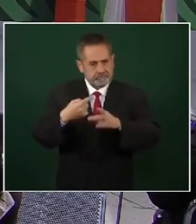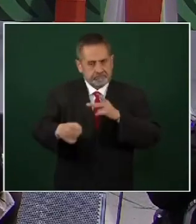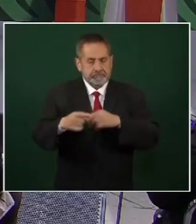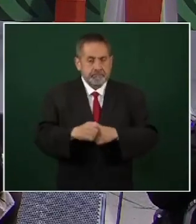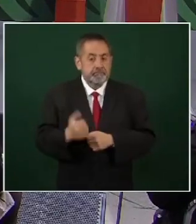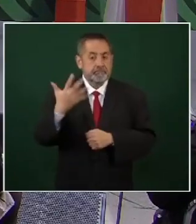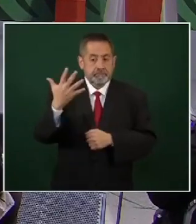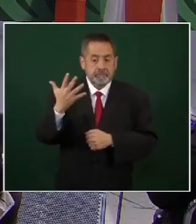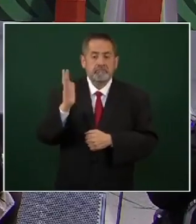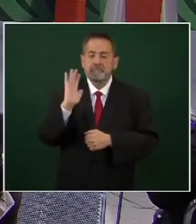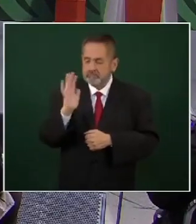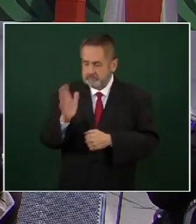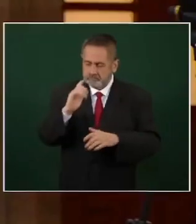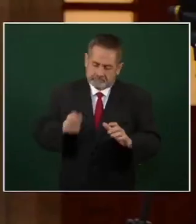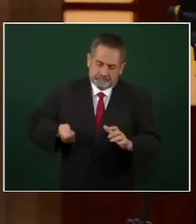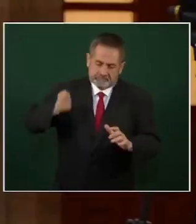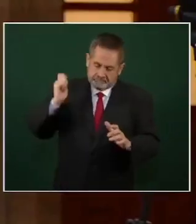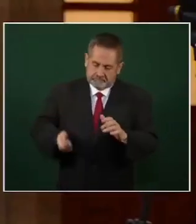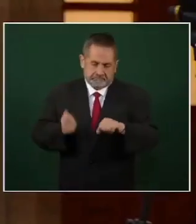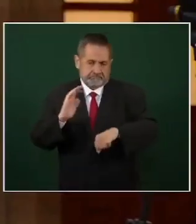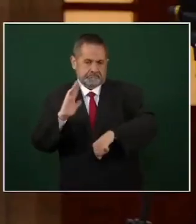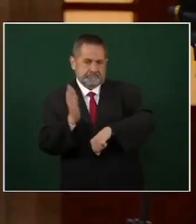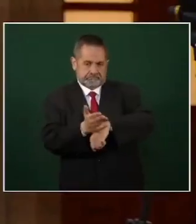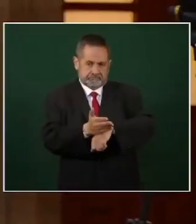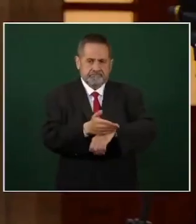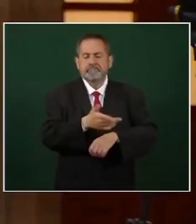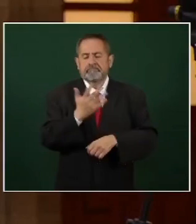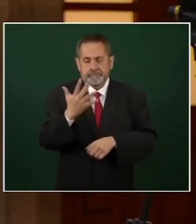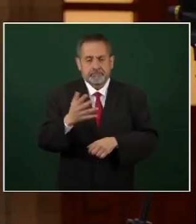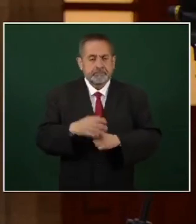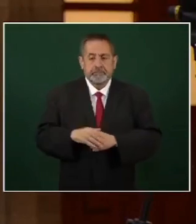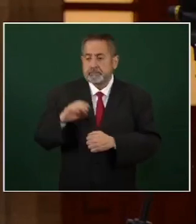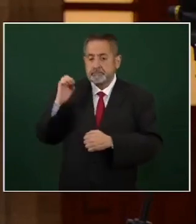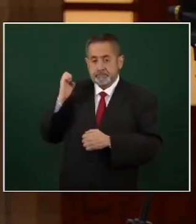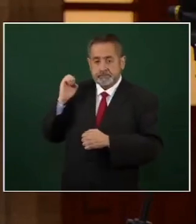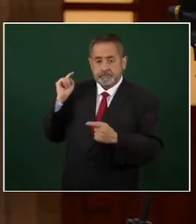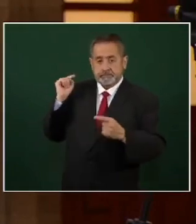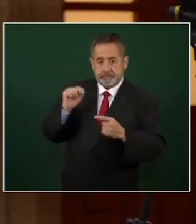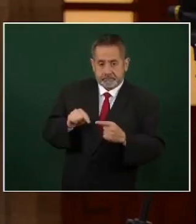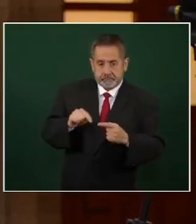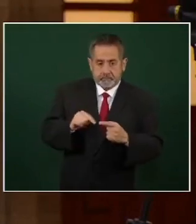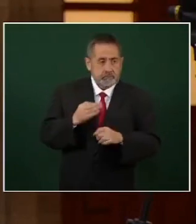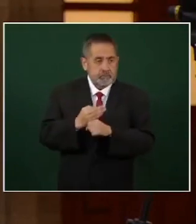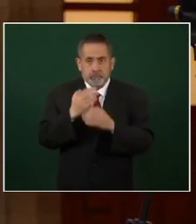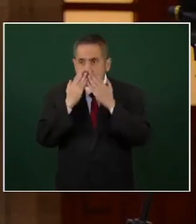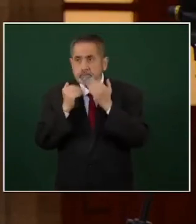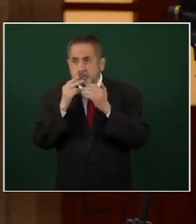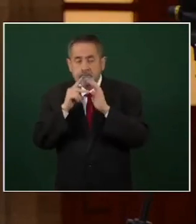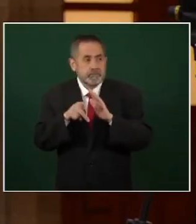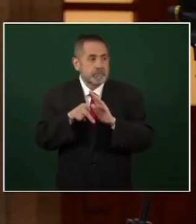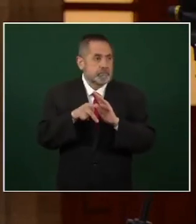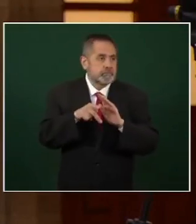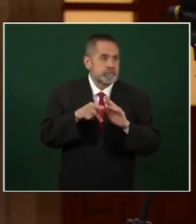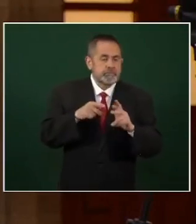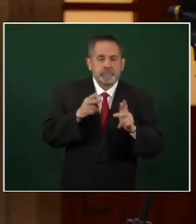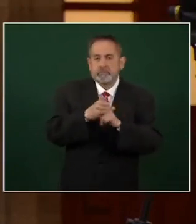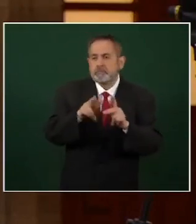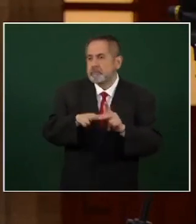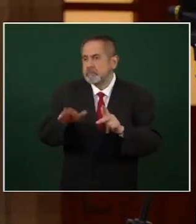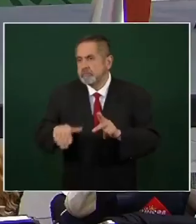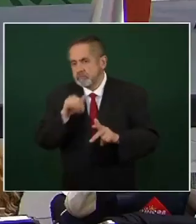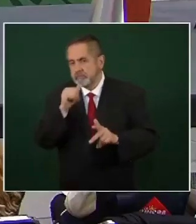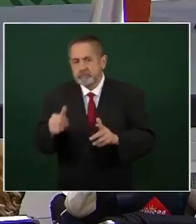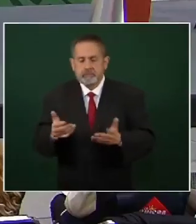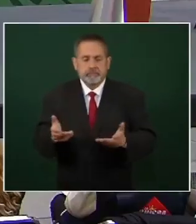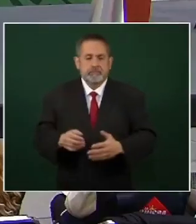encuentran ya sentenciados. En enero a la fecha, afortunadamente, no tenemos ningún caso de esta